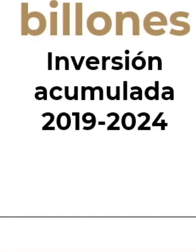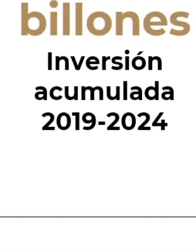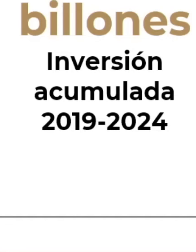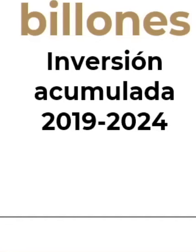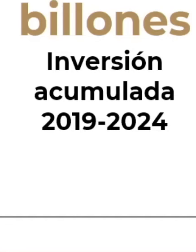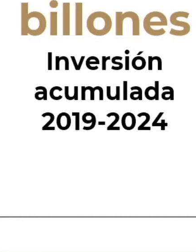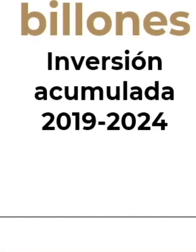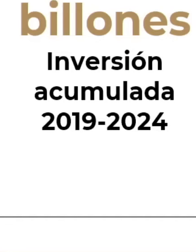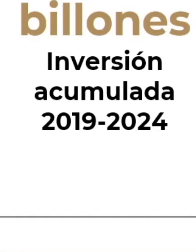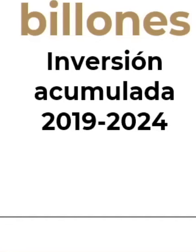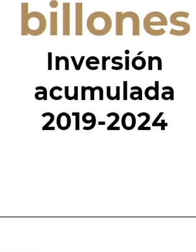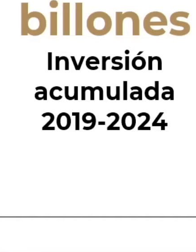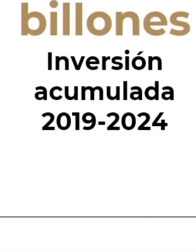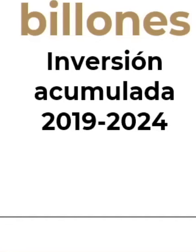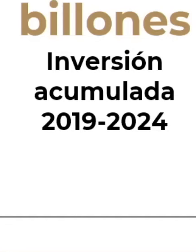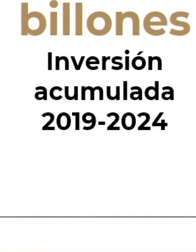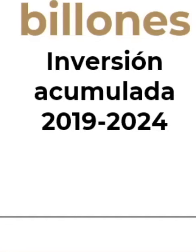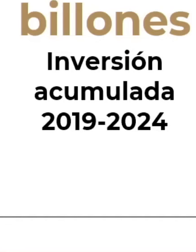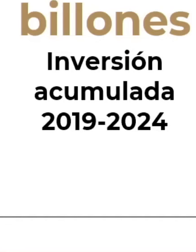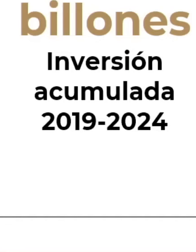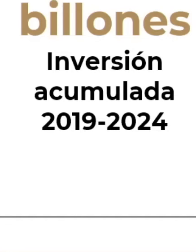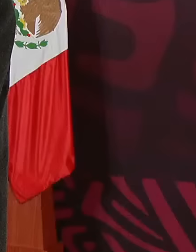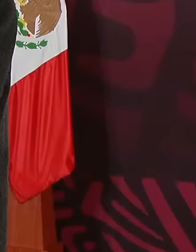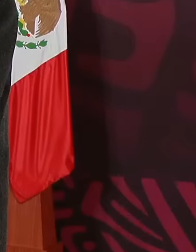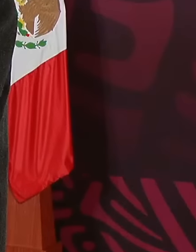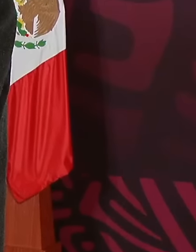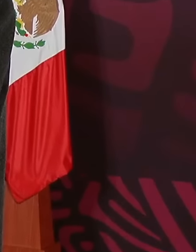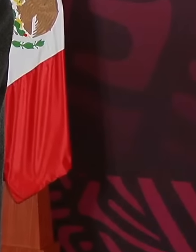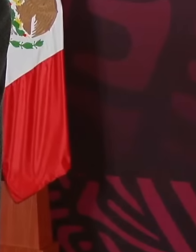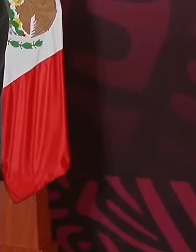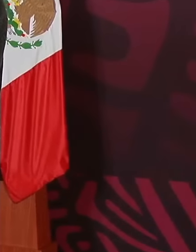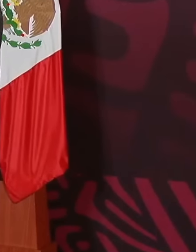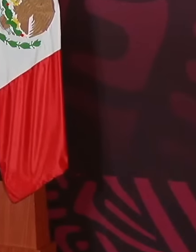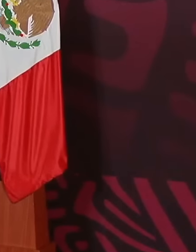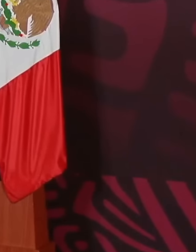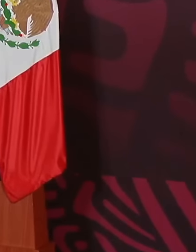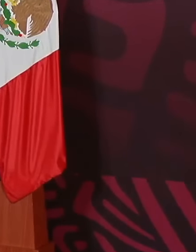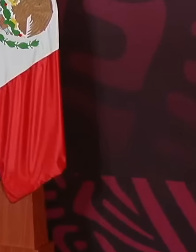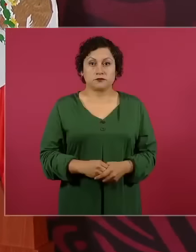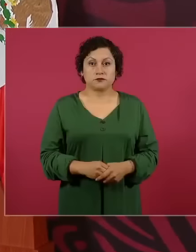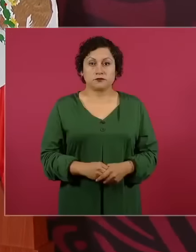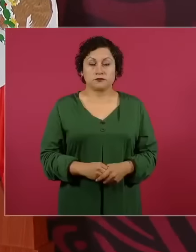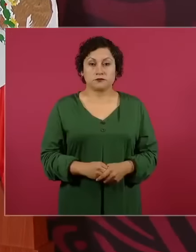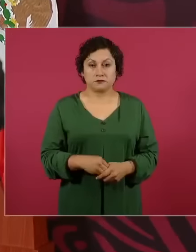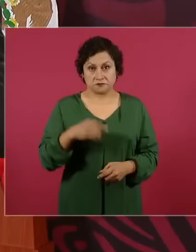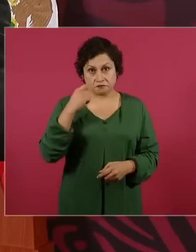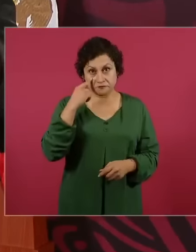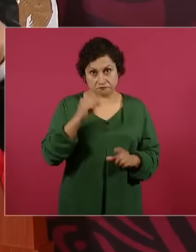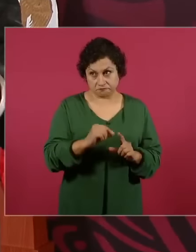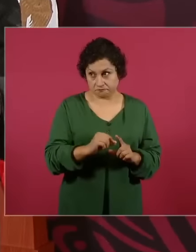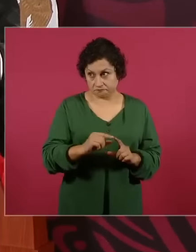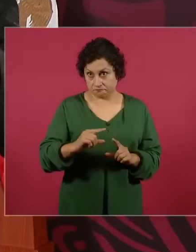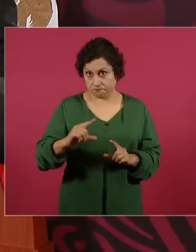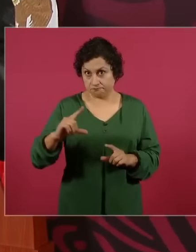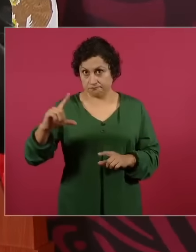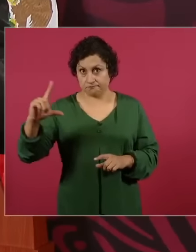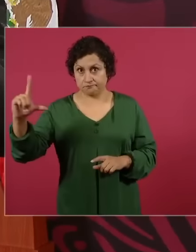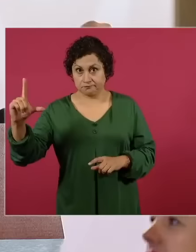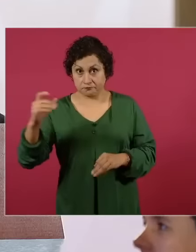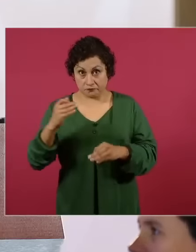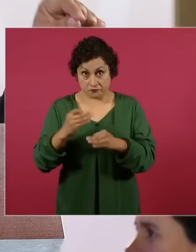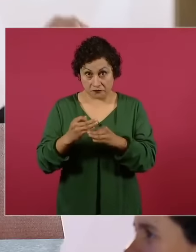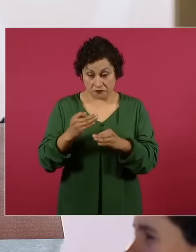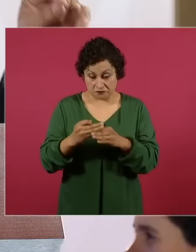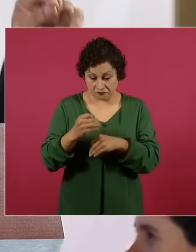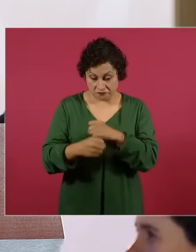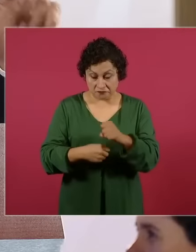hasta llegar a 745 mil millones de pesos este año, que se